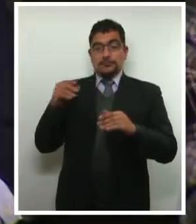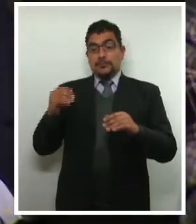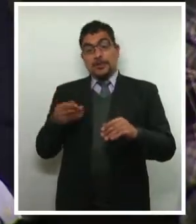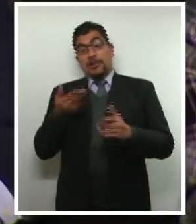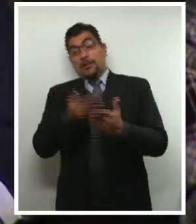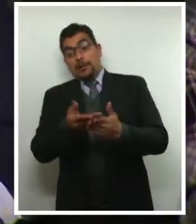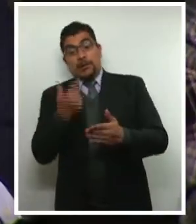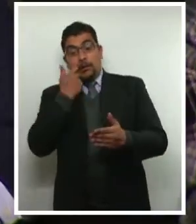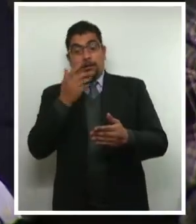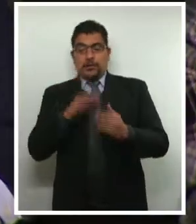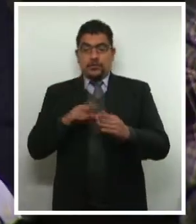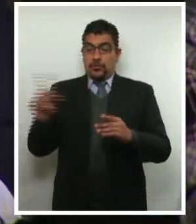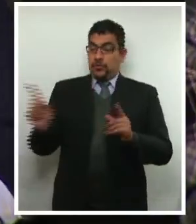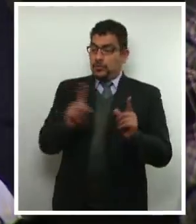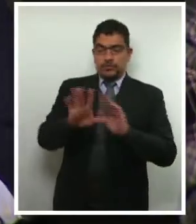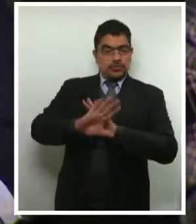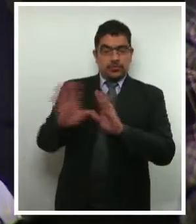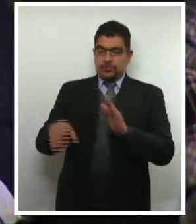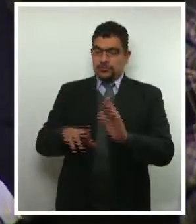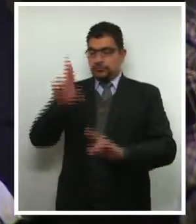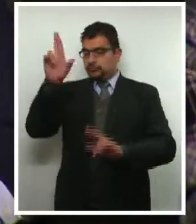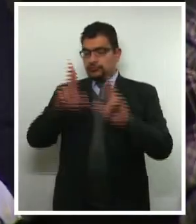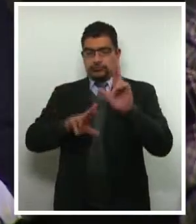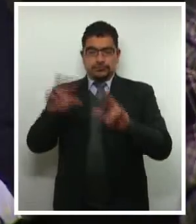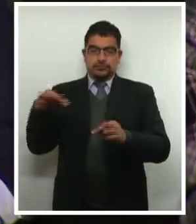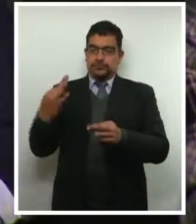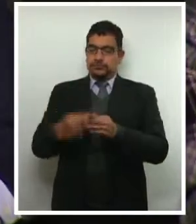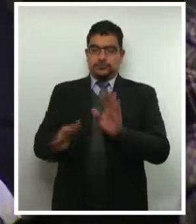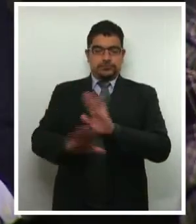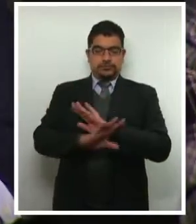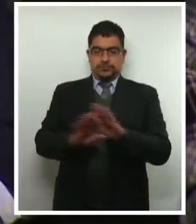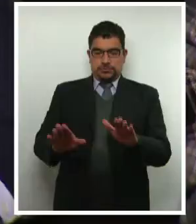no va a haber nada, pasaremos a la votación.